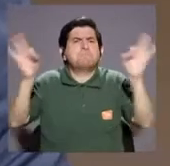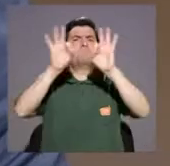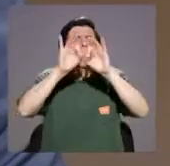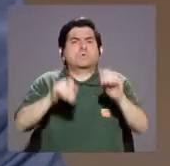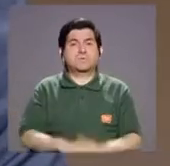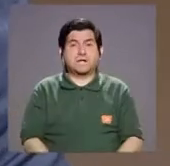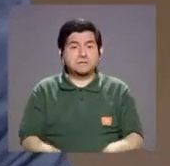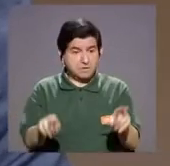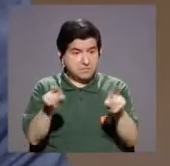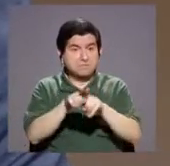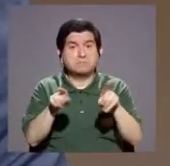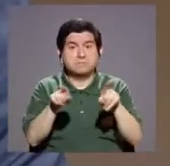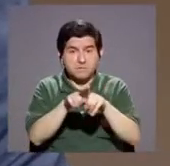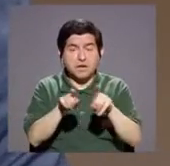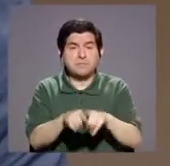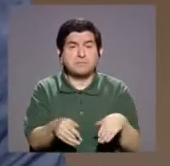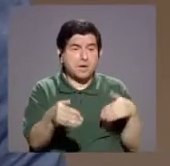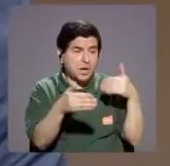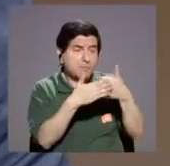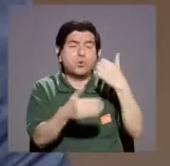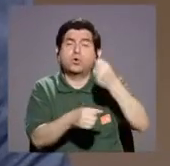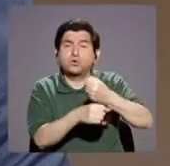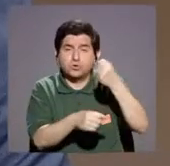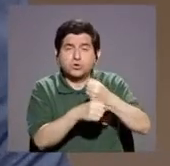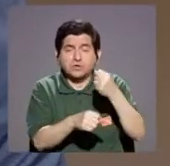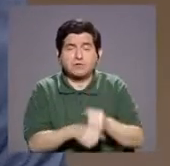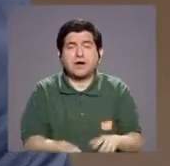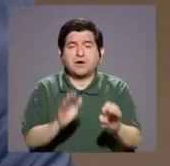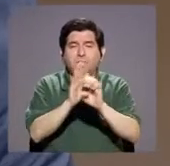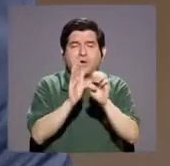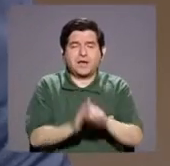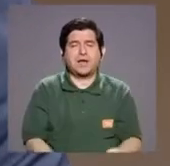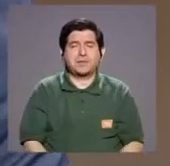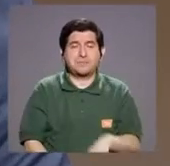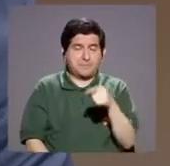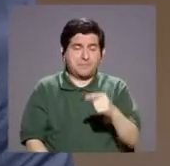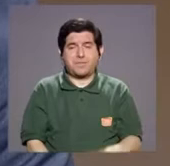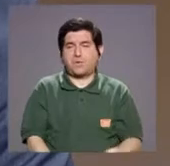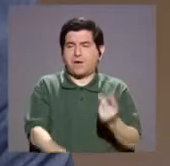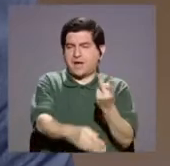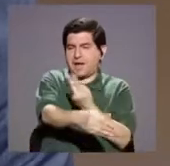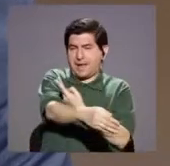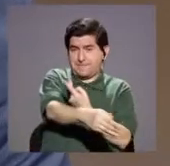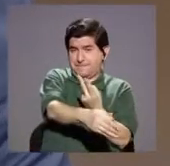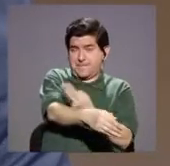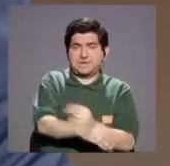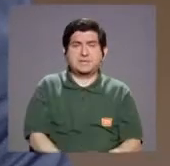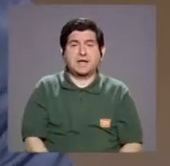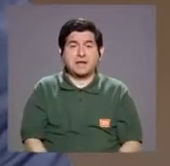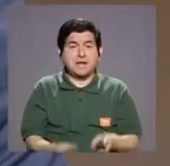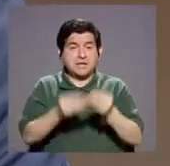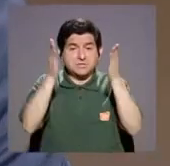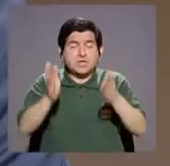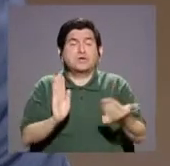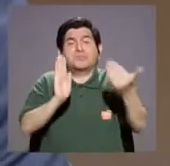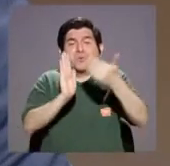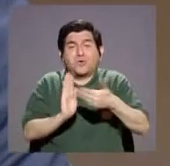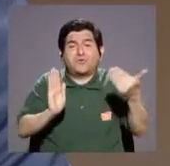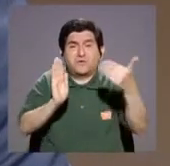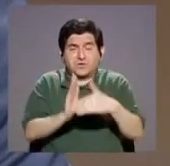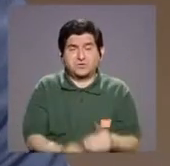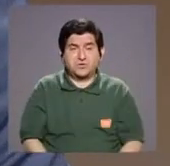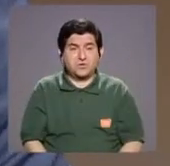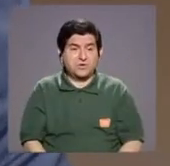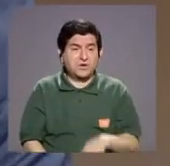también les traemos muy pronto un trabajo sobre por ejemplo los vegetales y como muchas veces los productores sufren porque